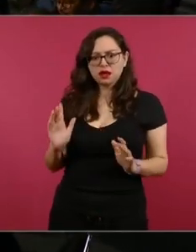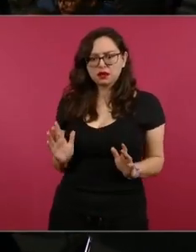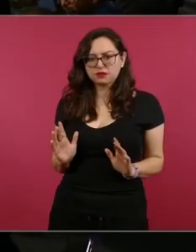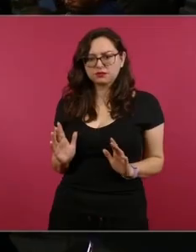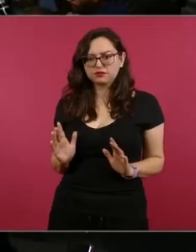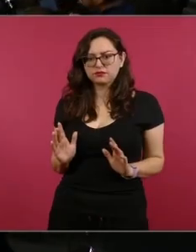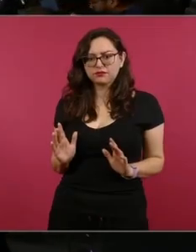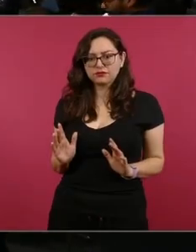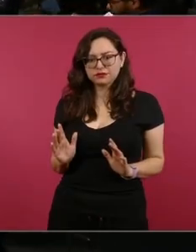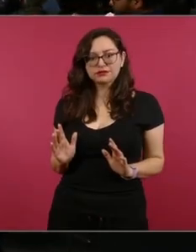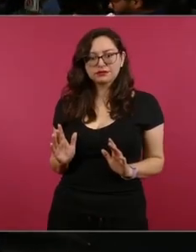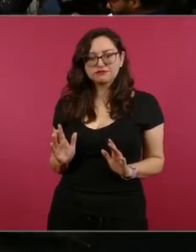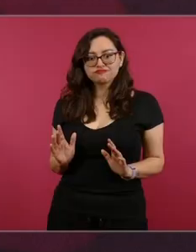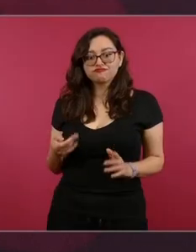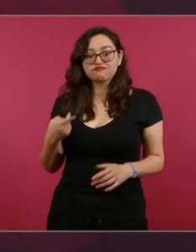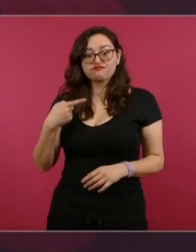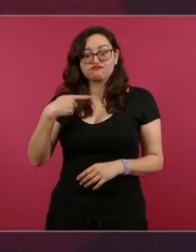reclame,